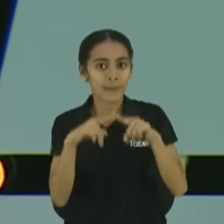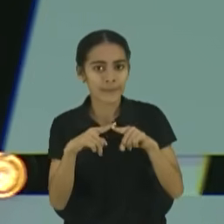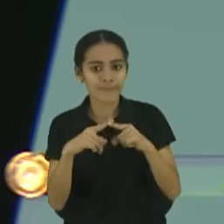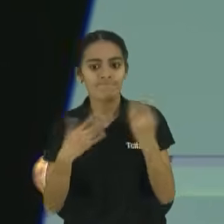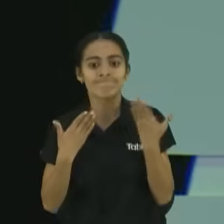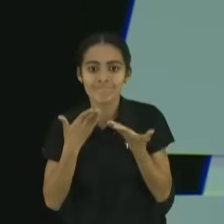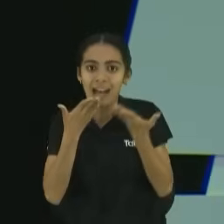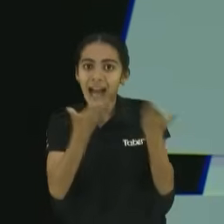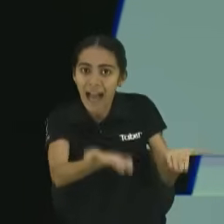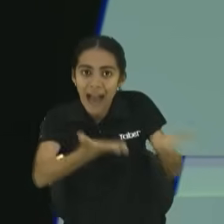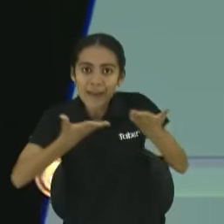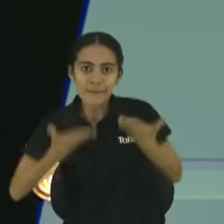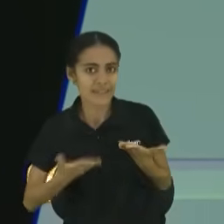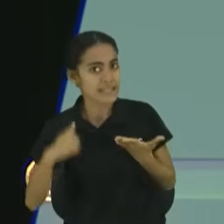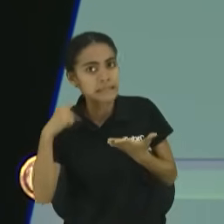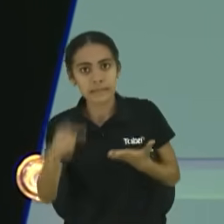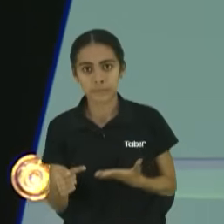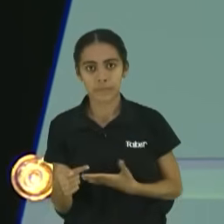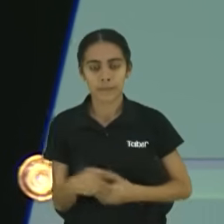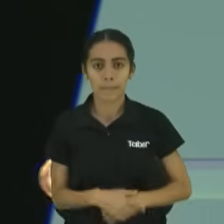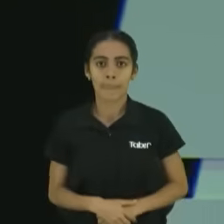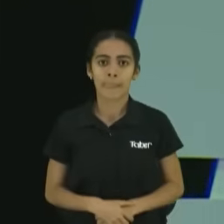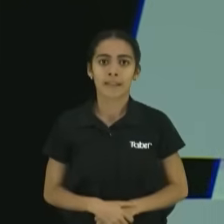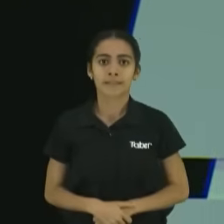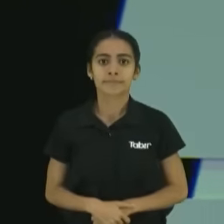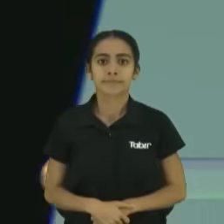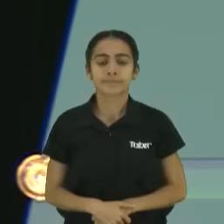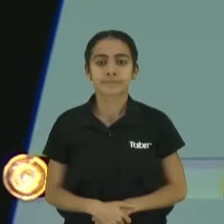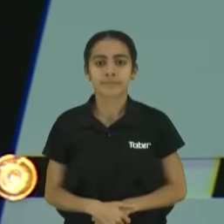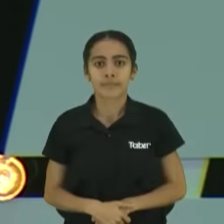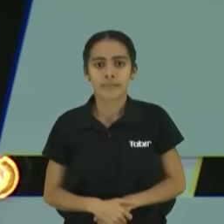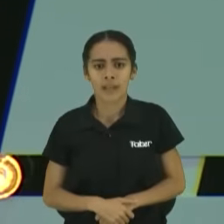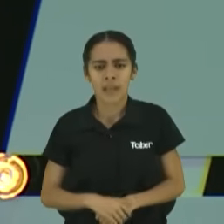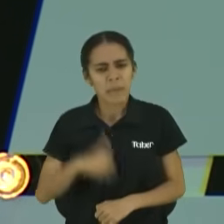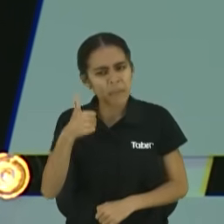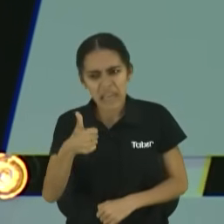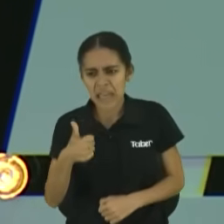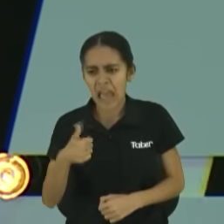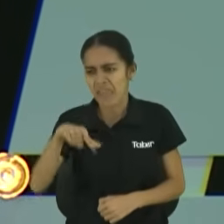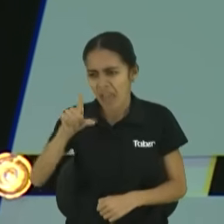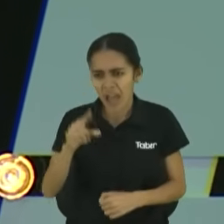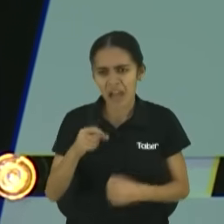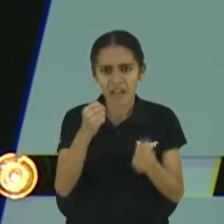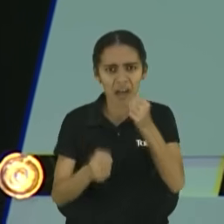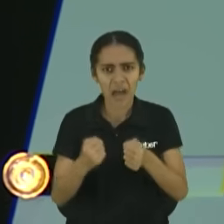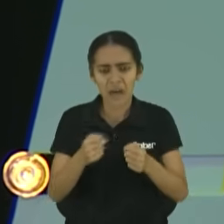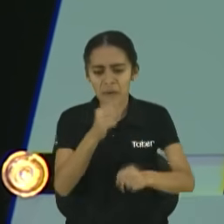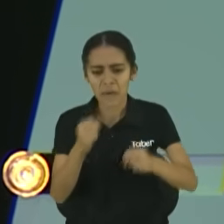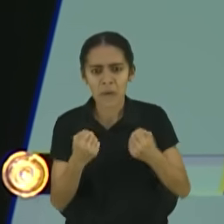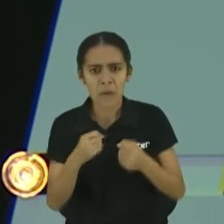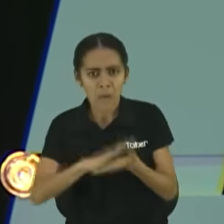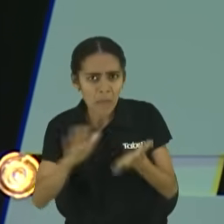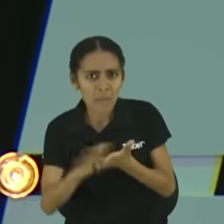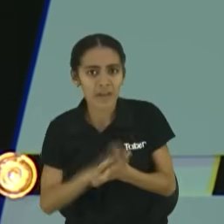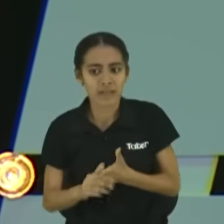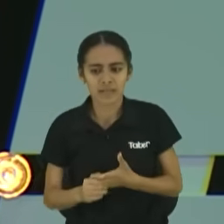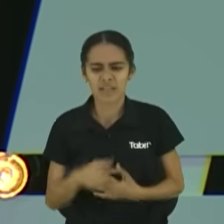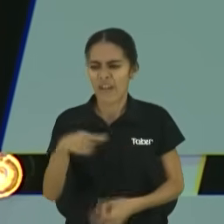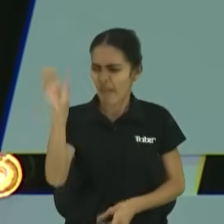decía algo de la gallina. Métete en un buen lío, hombre, anda a comprar el carro, hombre. No, papá, es que eso no es para mí. Ah, ya va vos, me